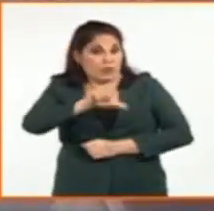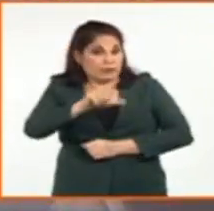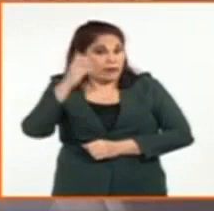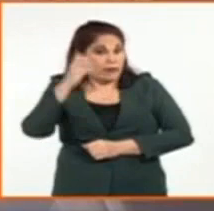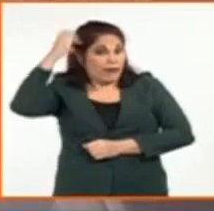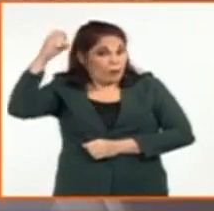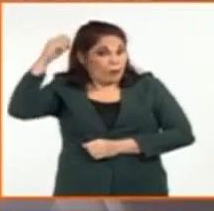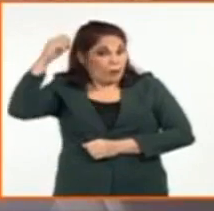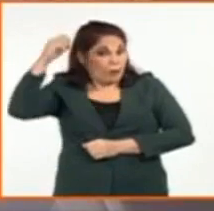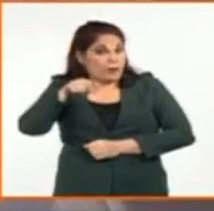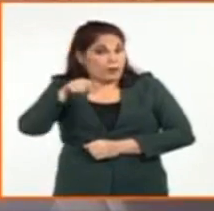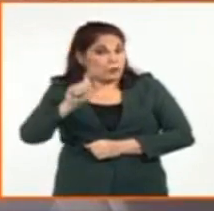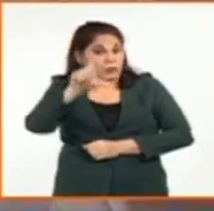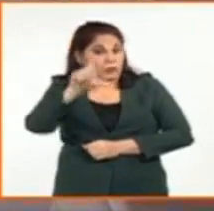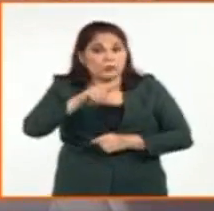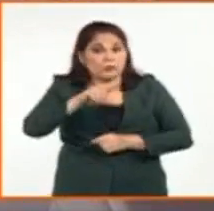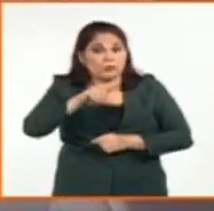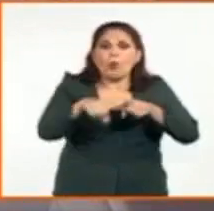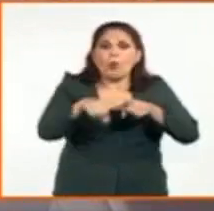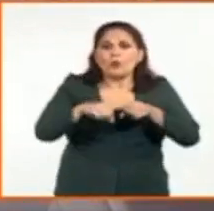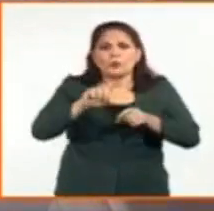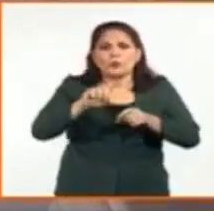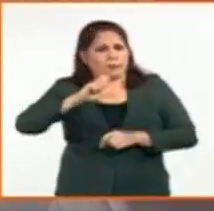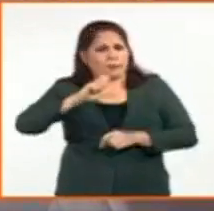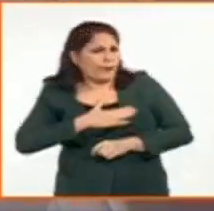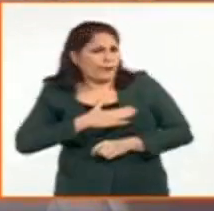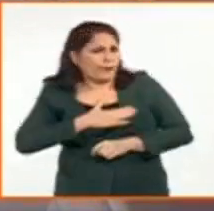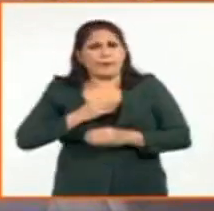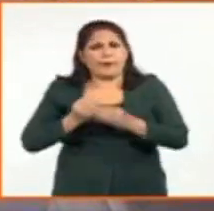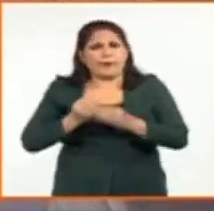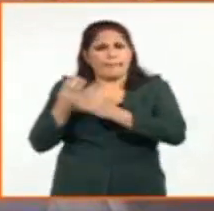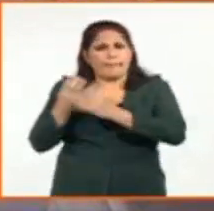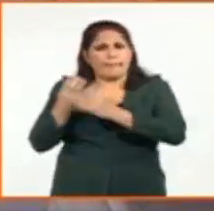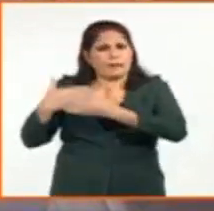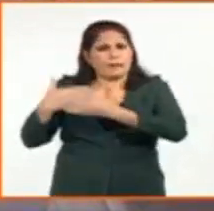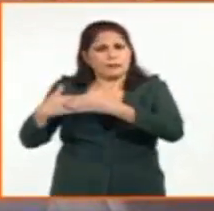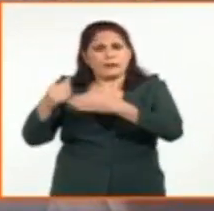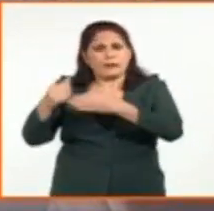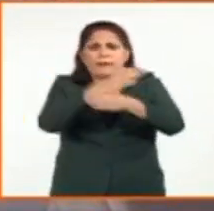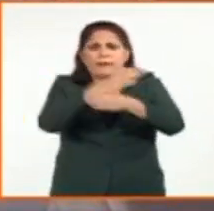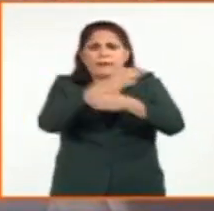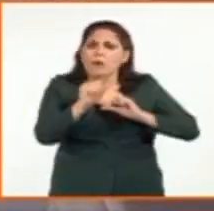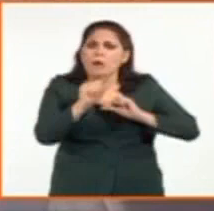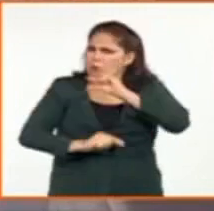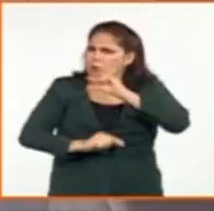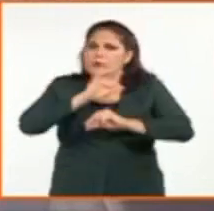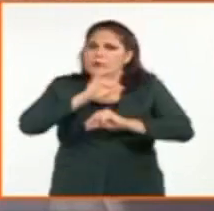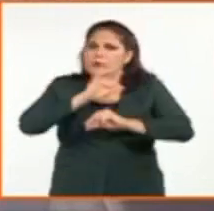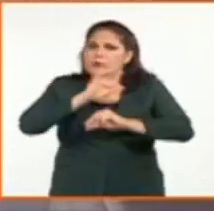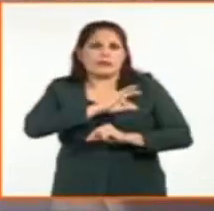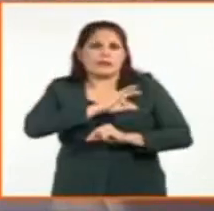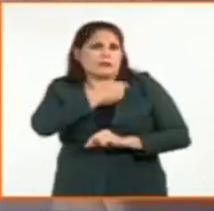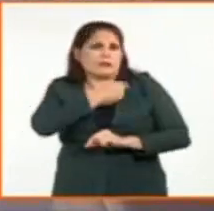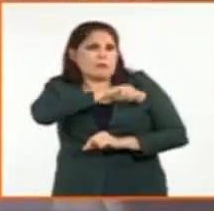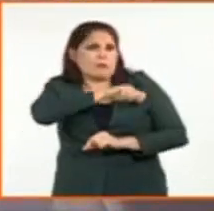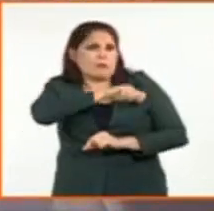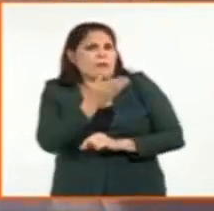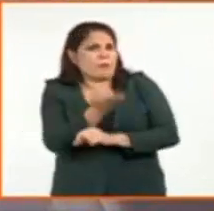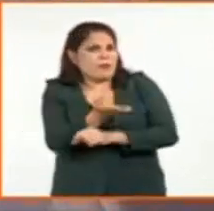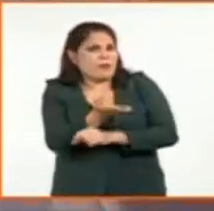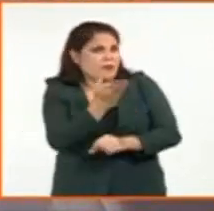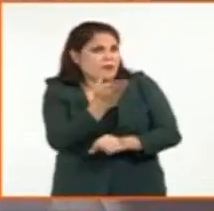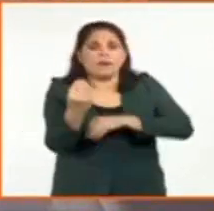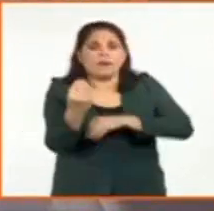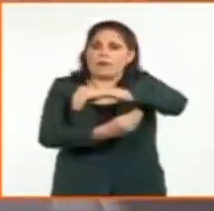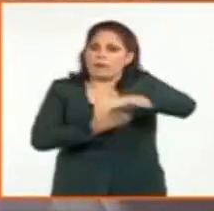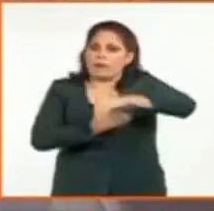socialista que en vínculo con todos los actores de la economía tiene que permitir ir incrementando la satisfacción de las demandas de los sectores estratégicos, tiene